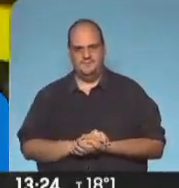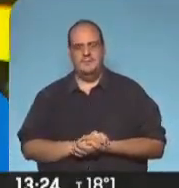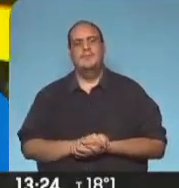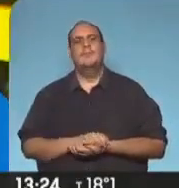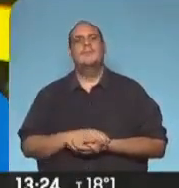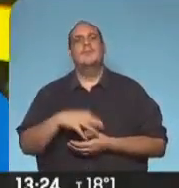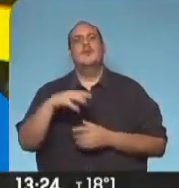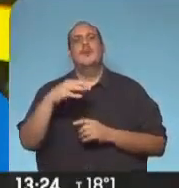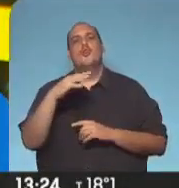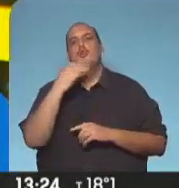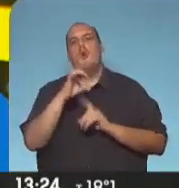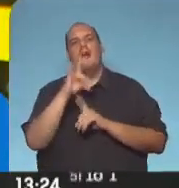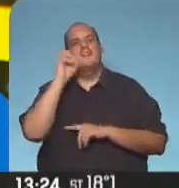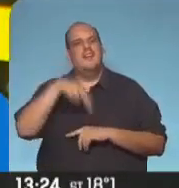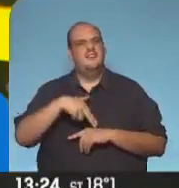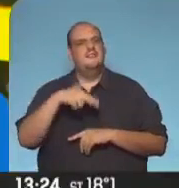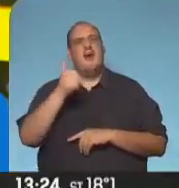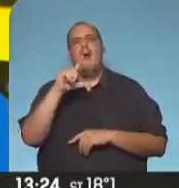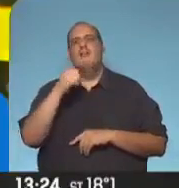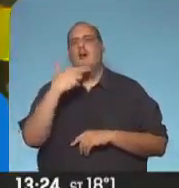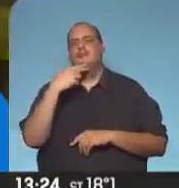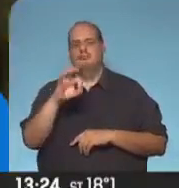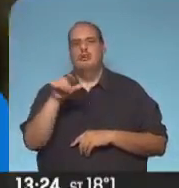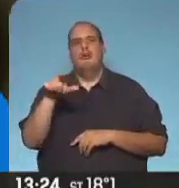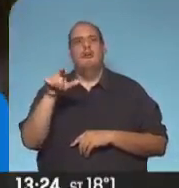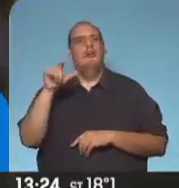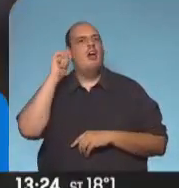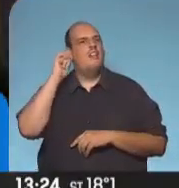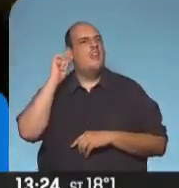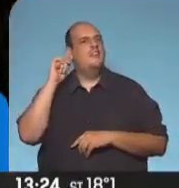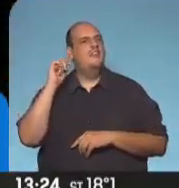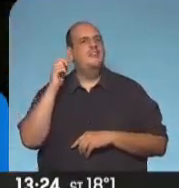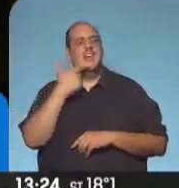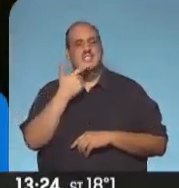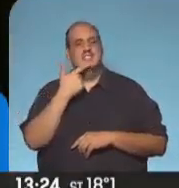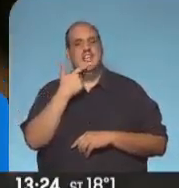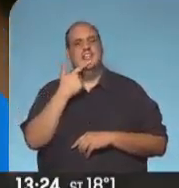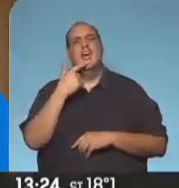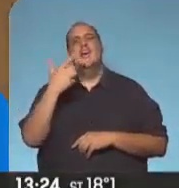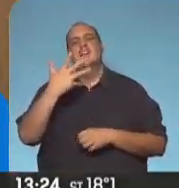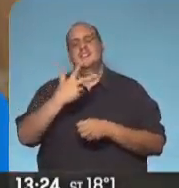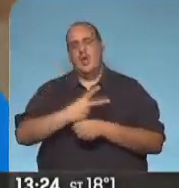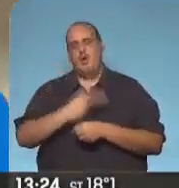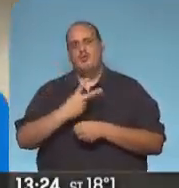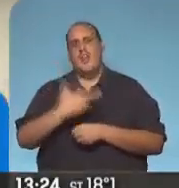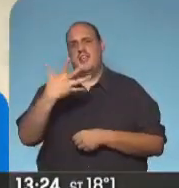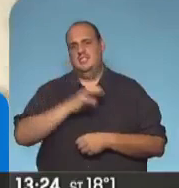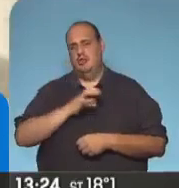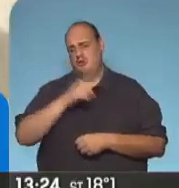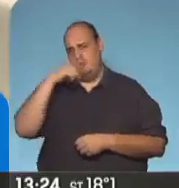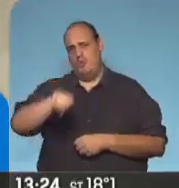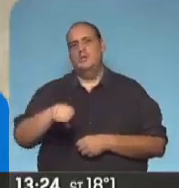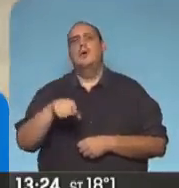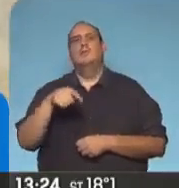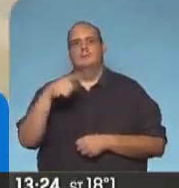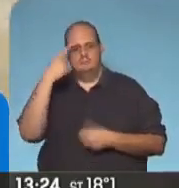Joaquín Alonso tiene 17 años y cursa su último año del colegio. Es un estudiante sobresaliente, que participó en olimpiadas de